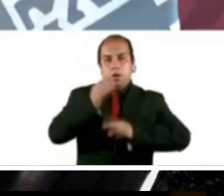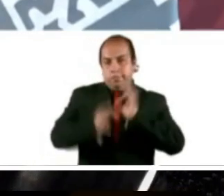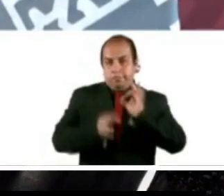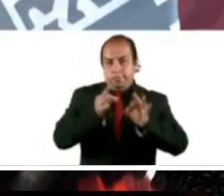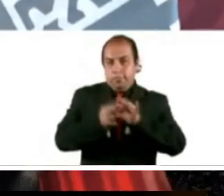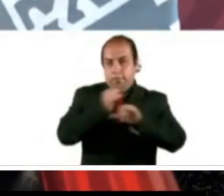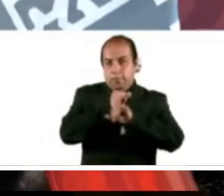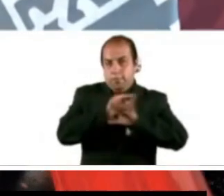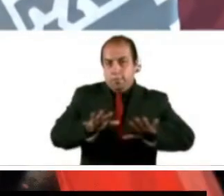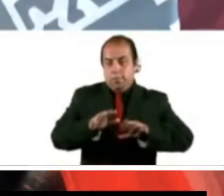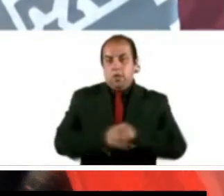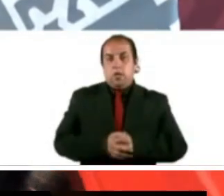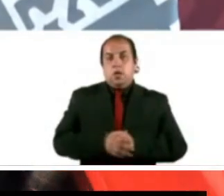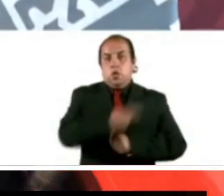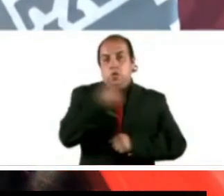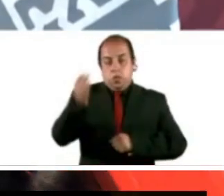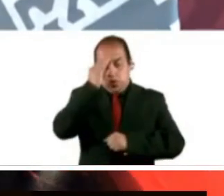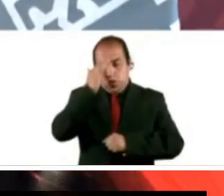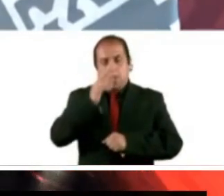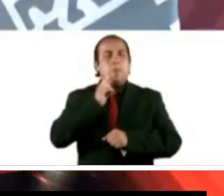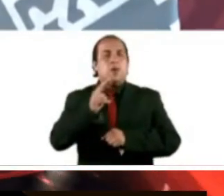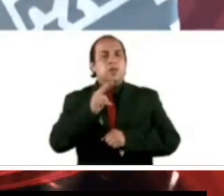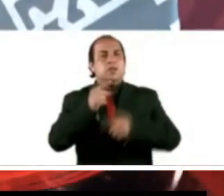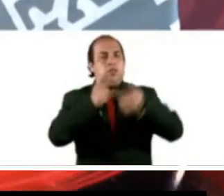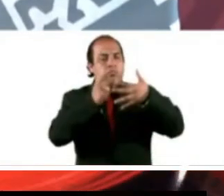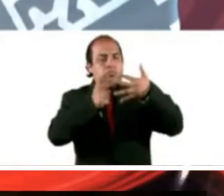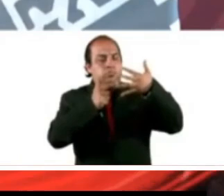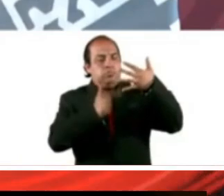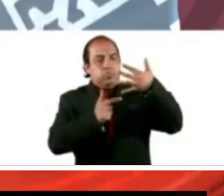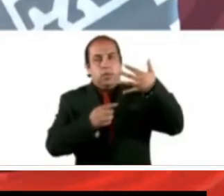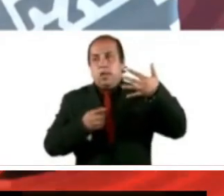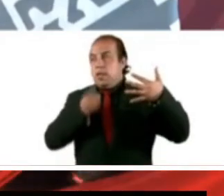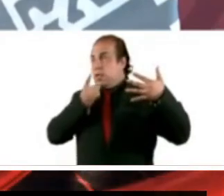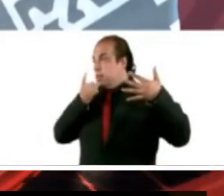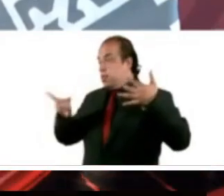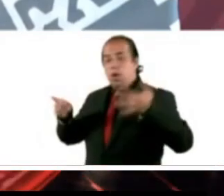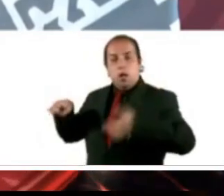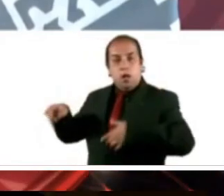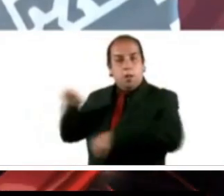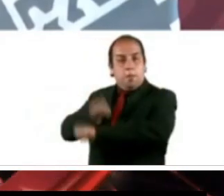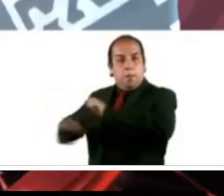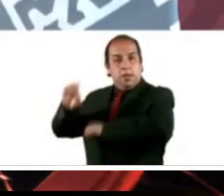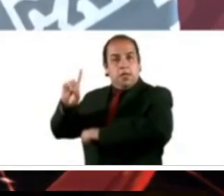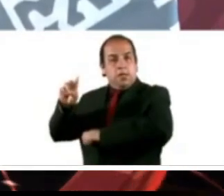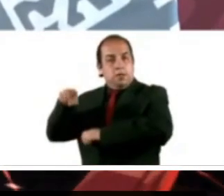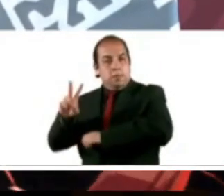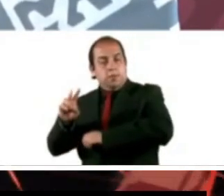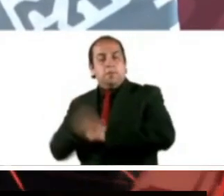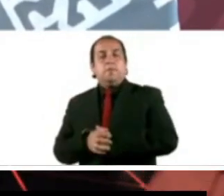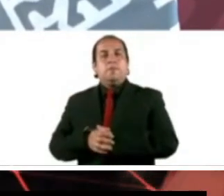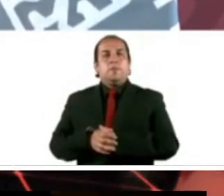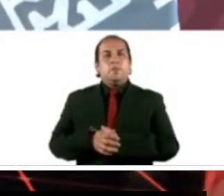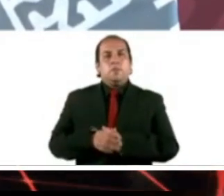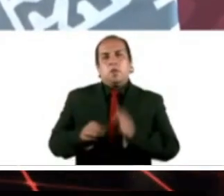adecuadamente para que se conozca todas las respuestas uno a uno que se les dieron a la empresa, para que la opinión pública, para que